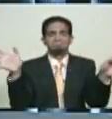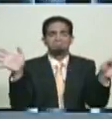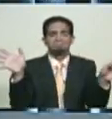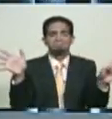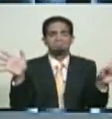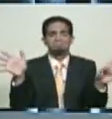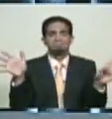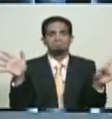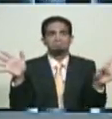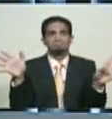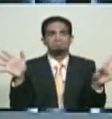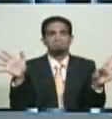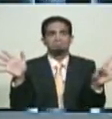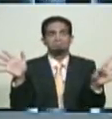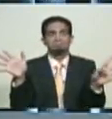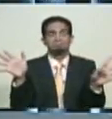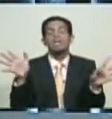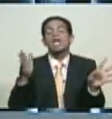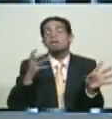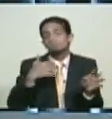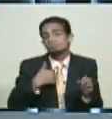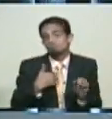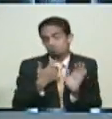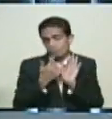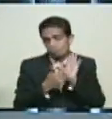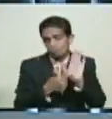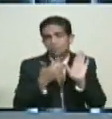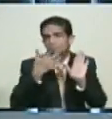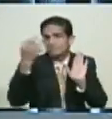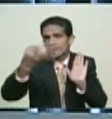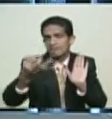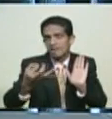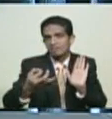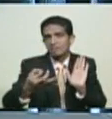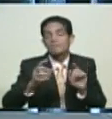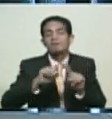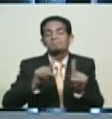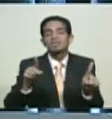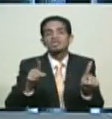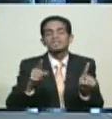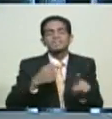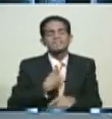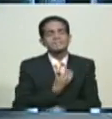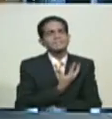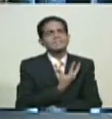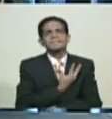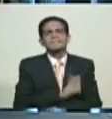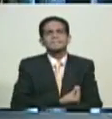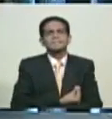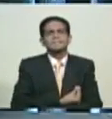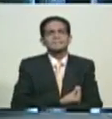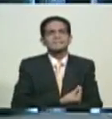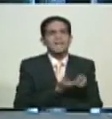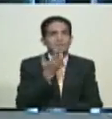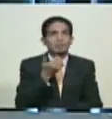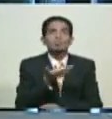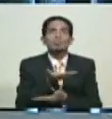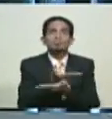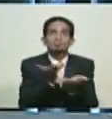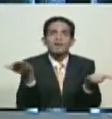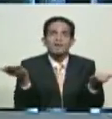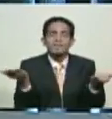combatiré con mi idea con la verdad pero si me indigna mucho que se le diga que ustedes